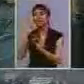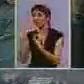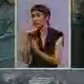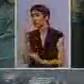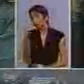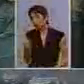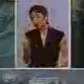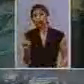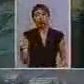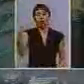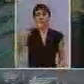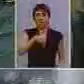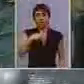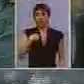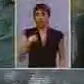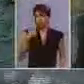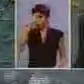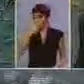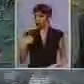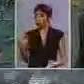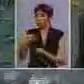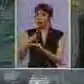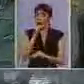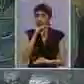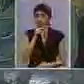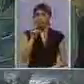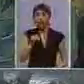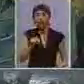Cata, en lo personal. Pero aquí